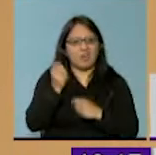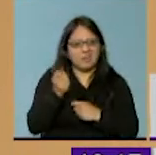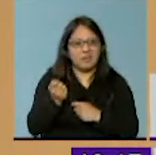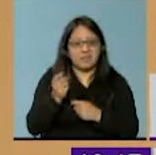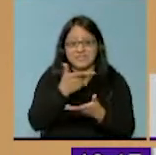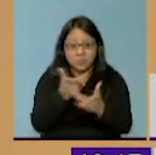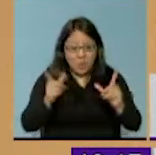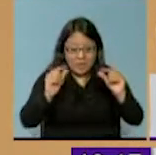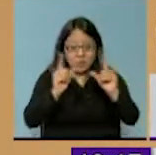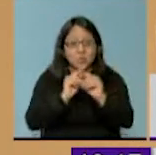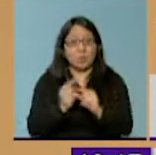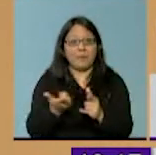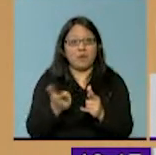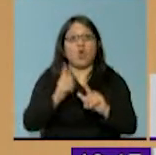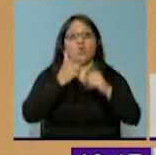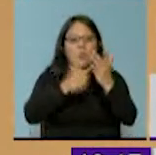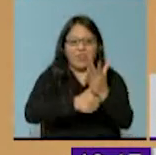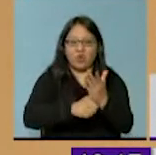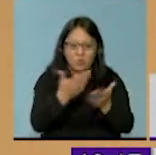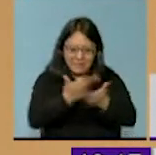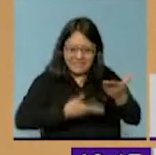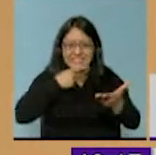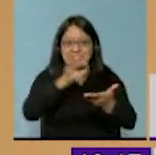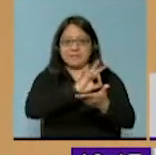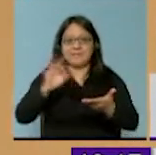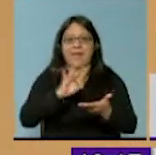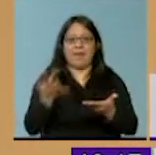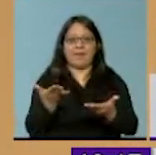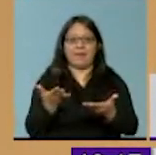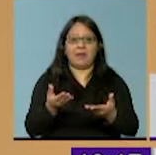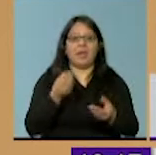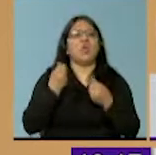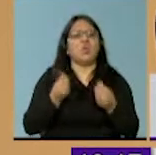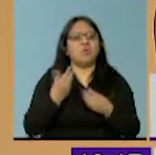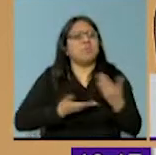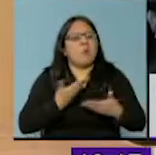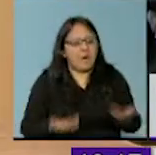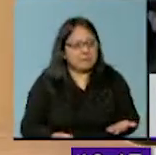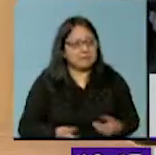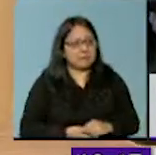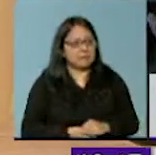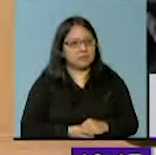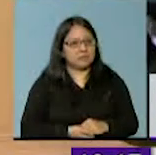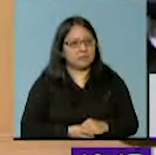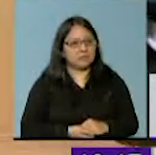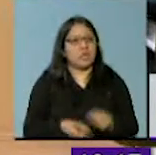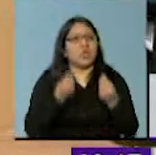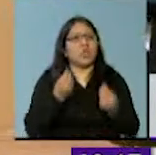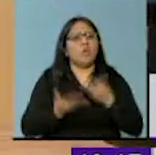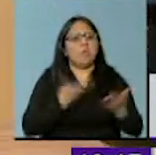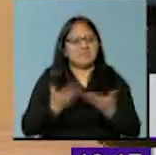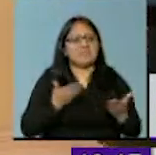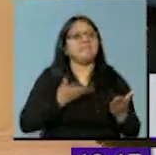si no hay documentos, o por lo menos este tipo de documento que se emite no tiene numeración? ¿Cómo haces vos? ¿Cómo haces para ir a comprar